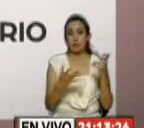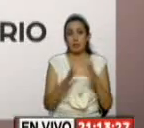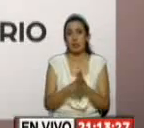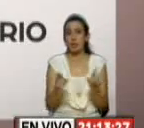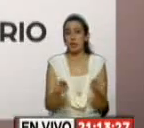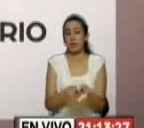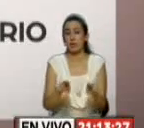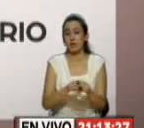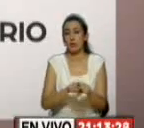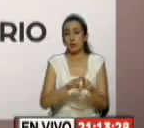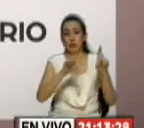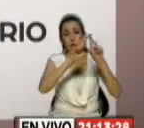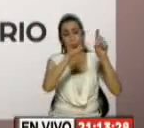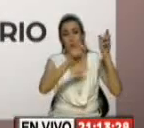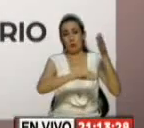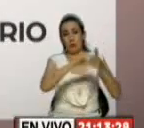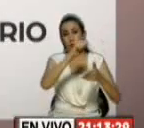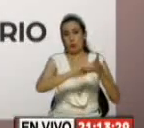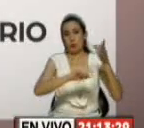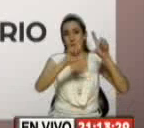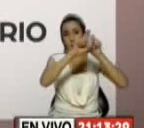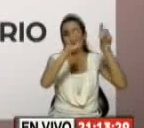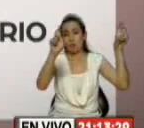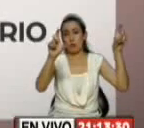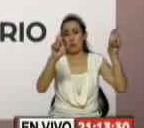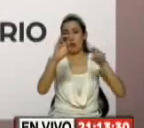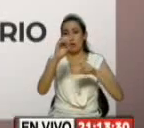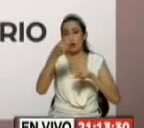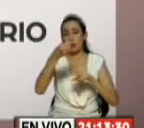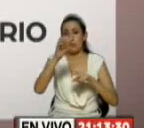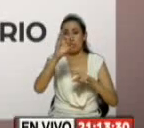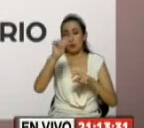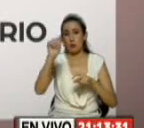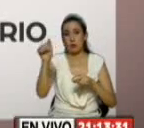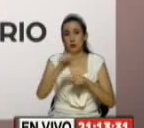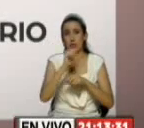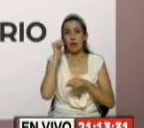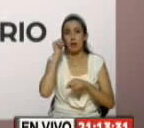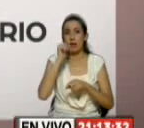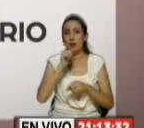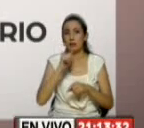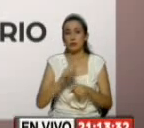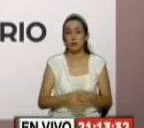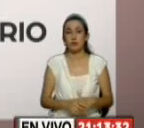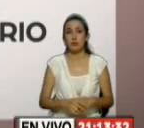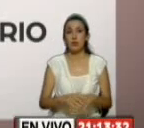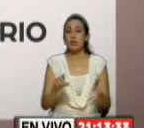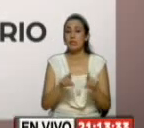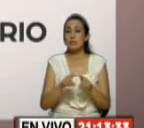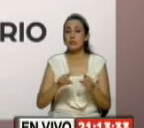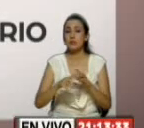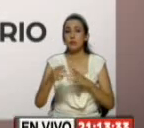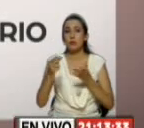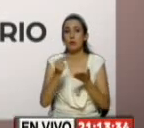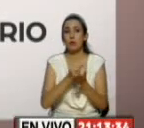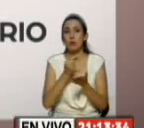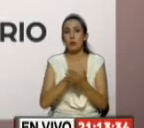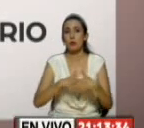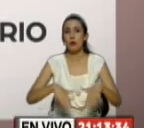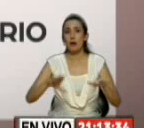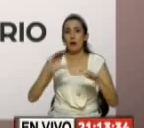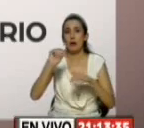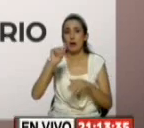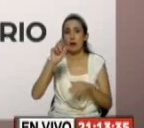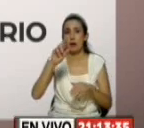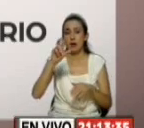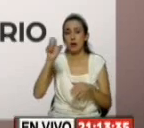este señor contrató con la empresa Gota Azul para la producción de documentales, cadenas y reportajes, cuyo gerente era Carlos Bravo,